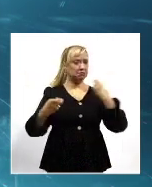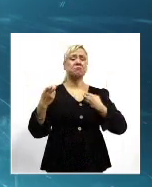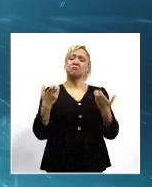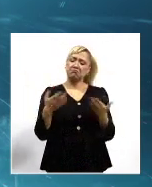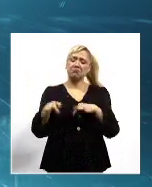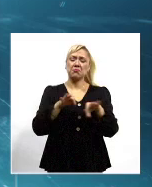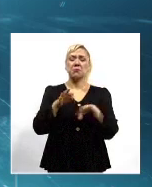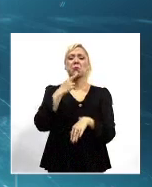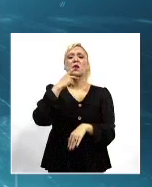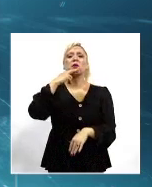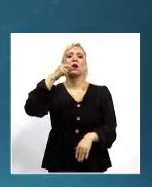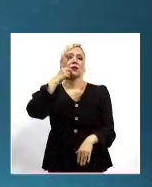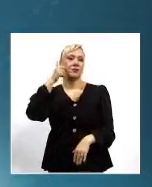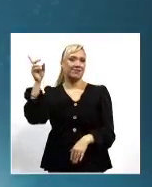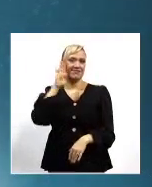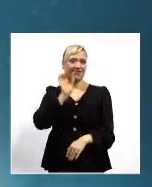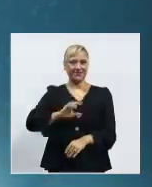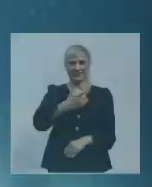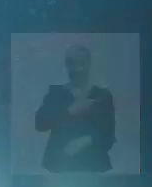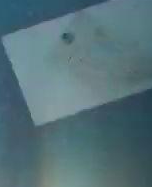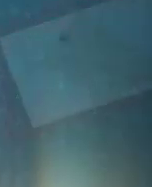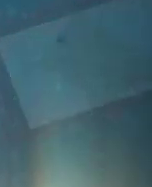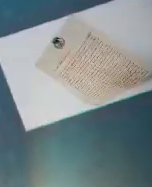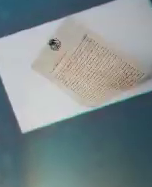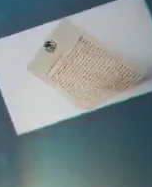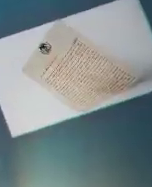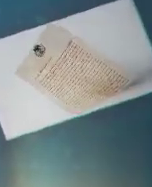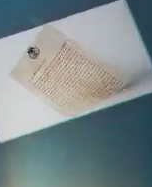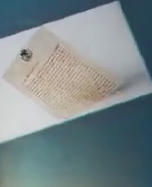Norma Lucía Piña.